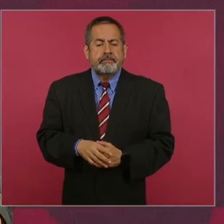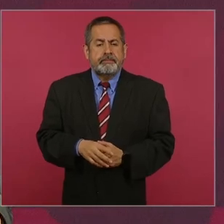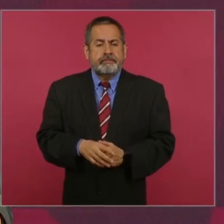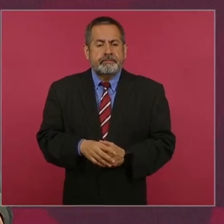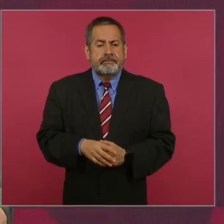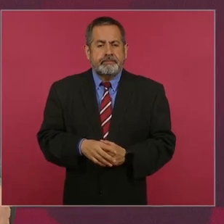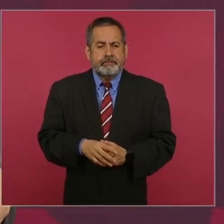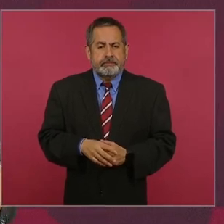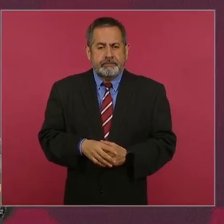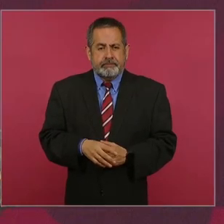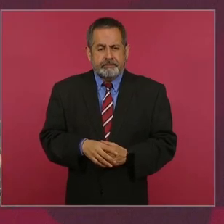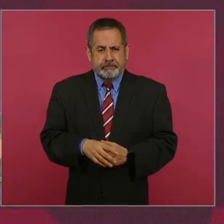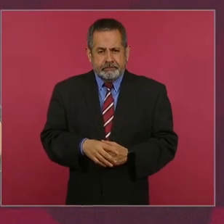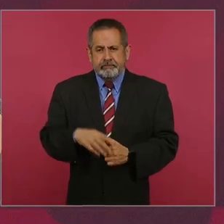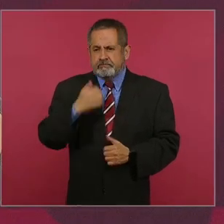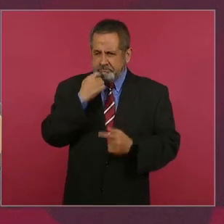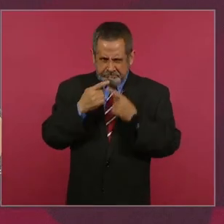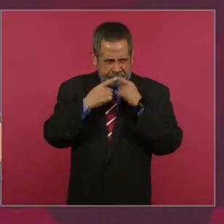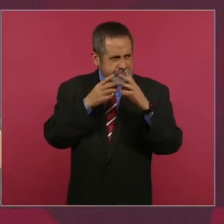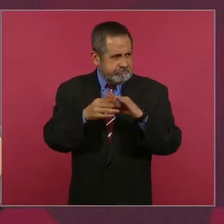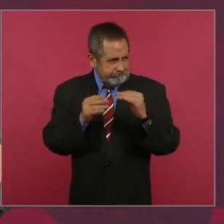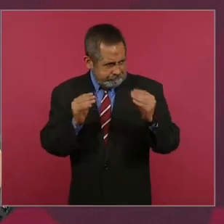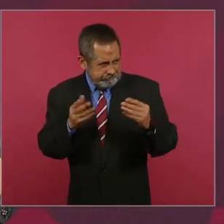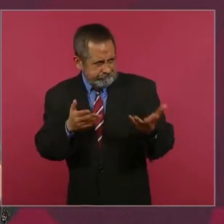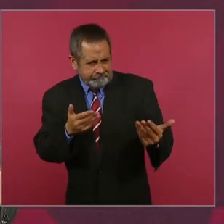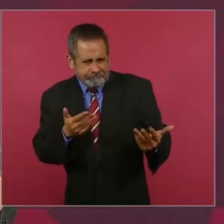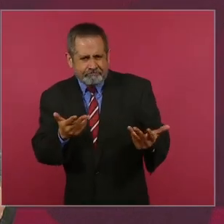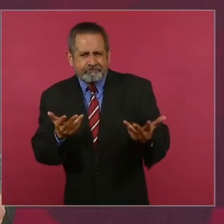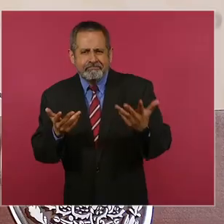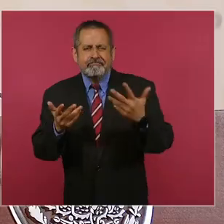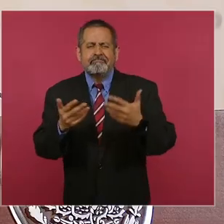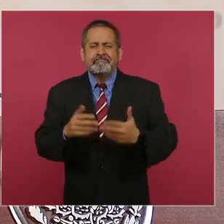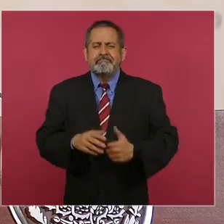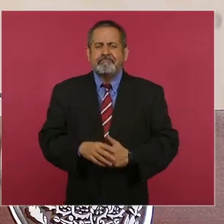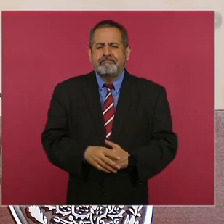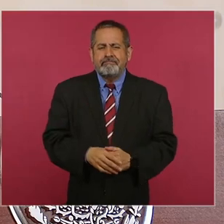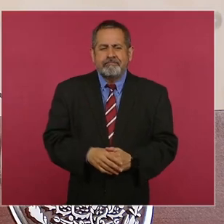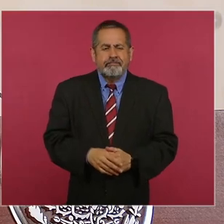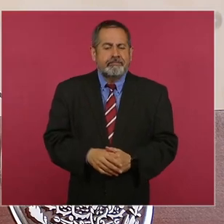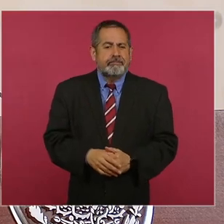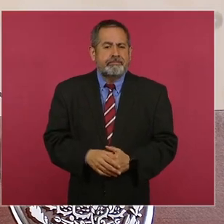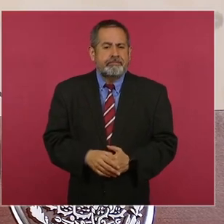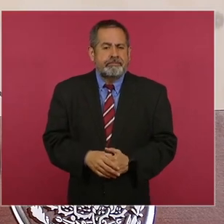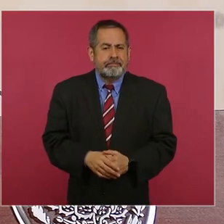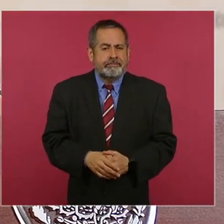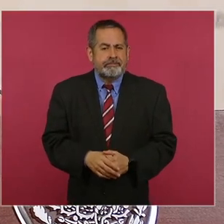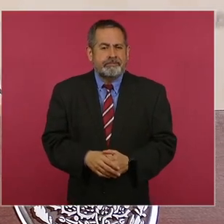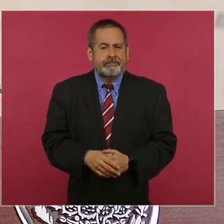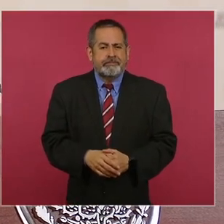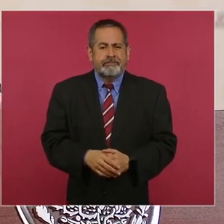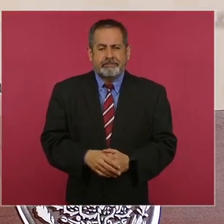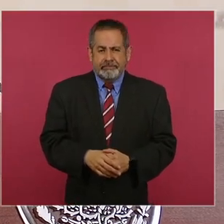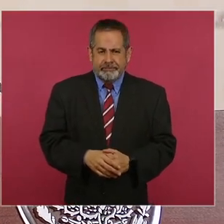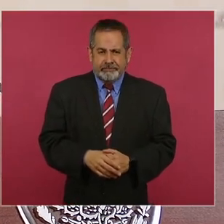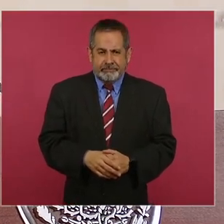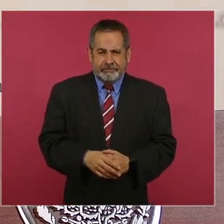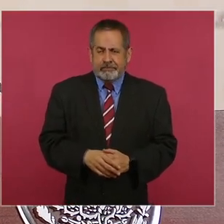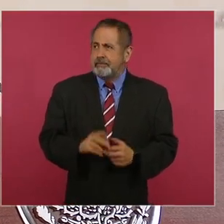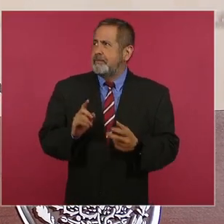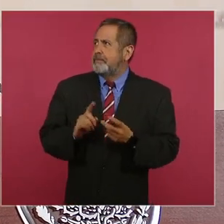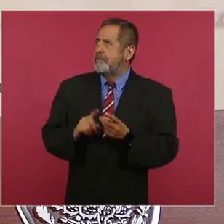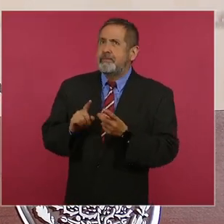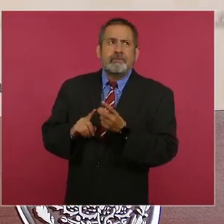polemizar sobre eso o sea en qué país